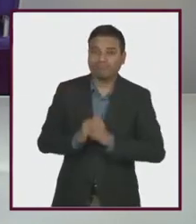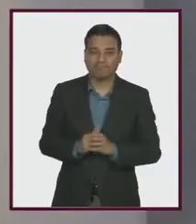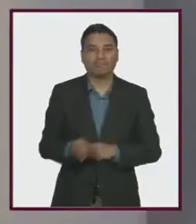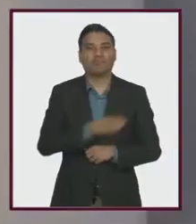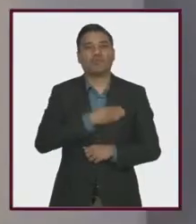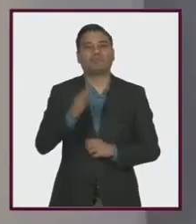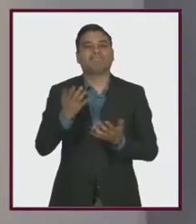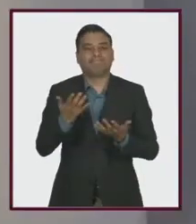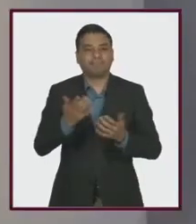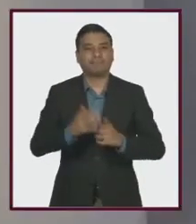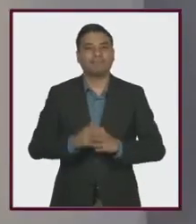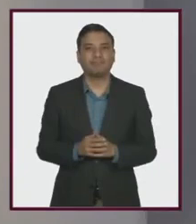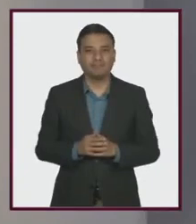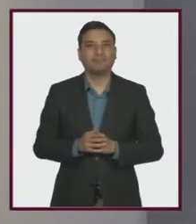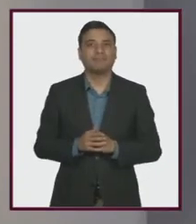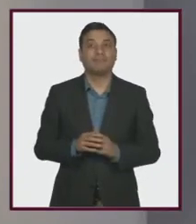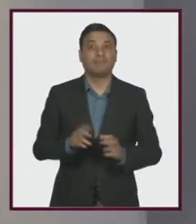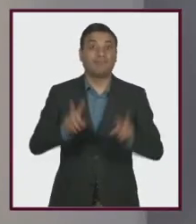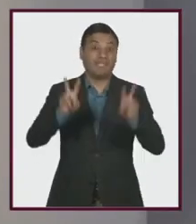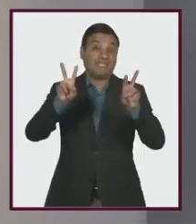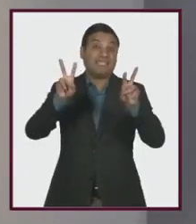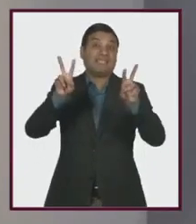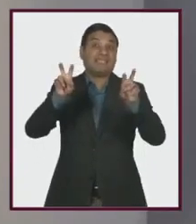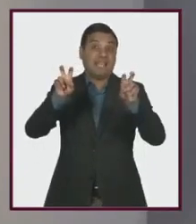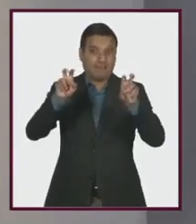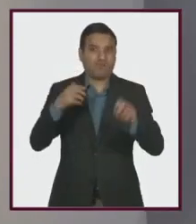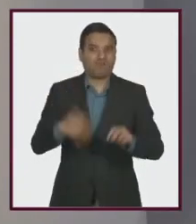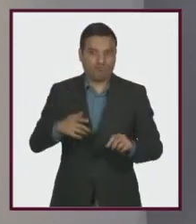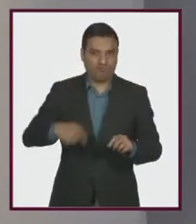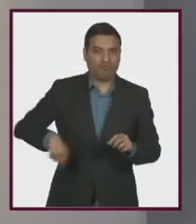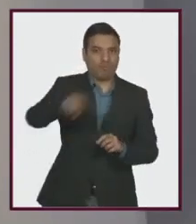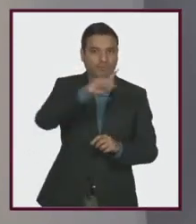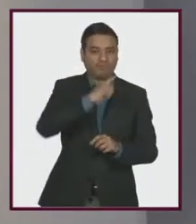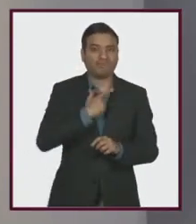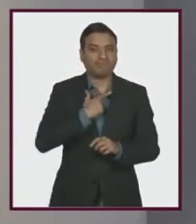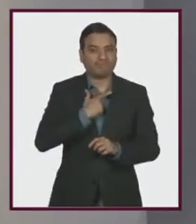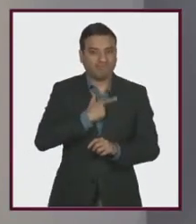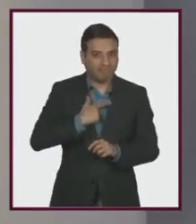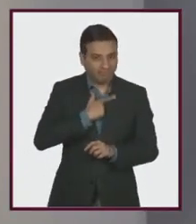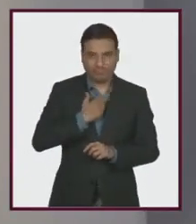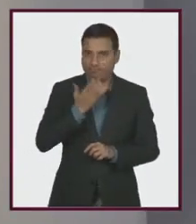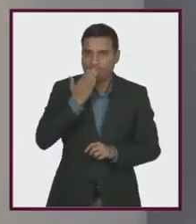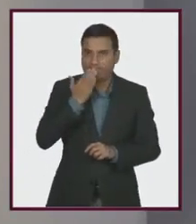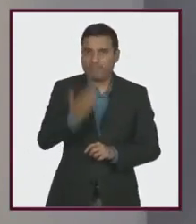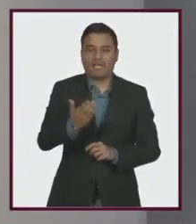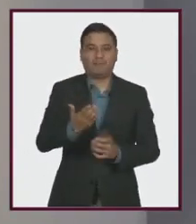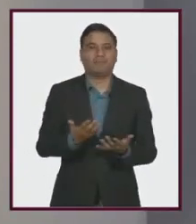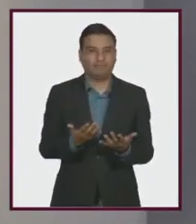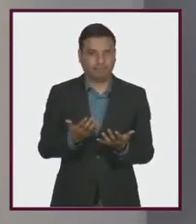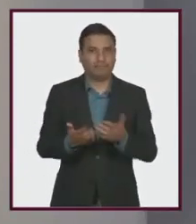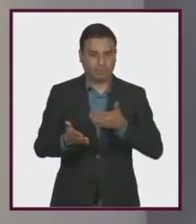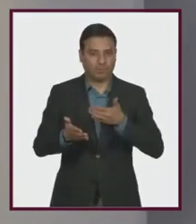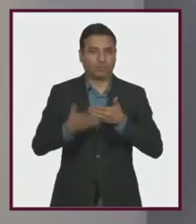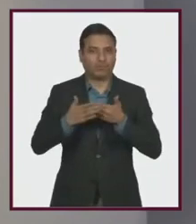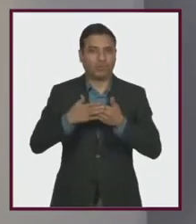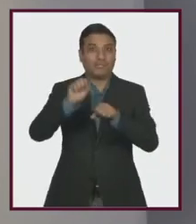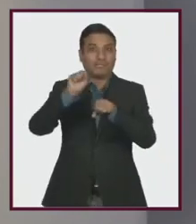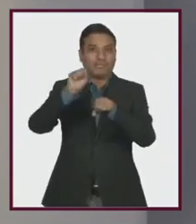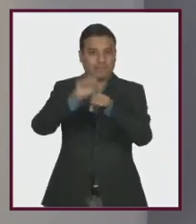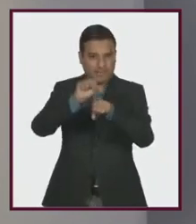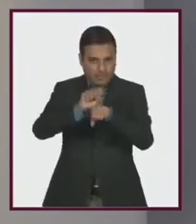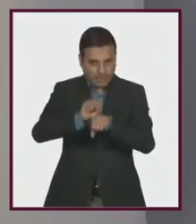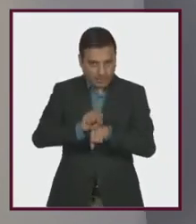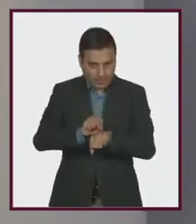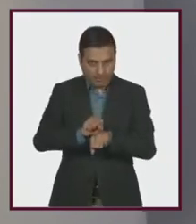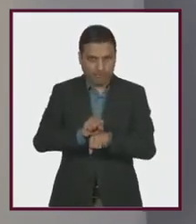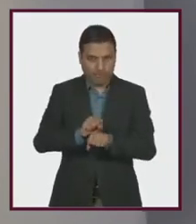da gusto que esté siendo aceptado este tipo de seminarios. Vamos a estar acá cada semana, por favor no dejen